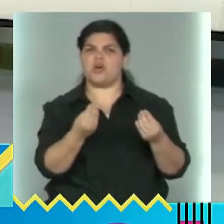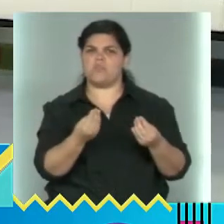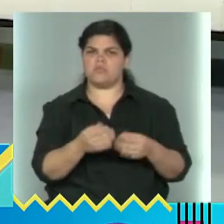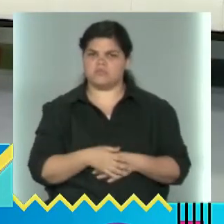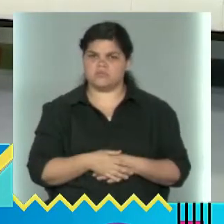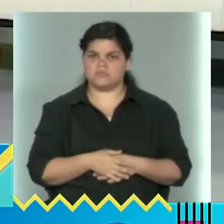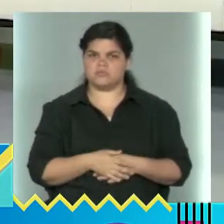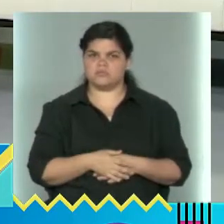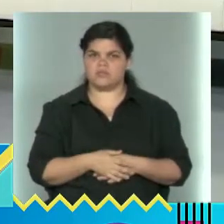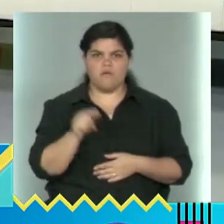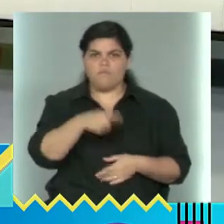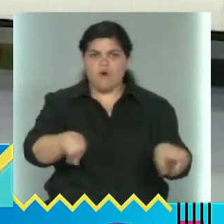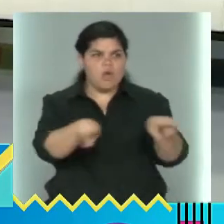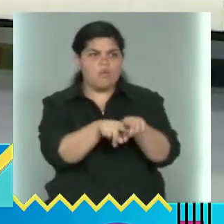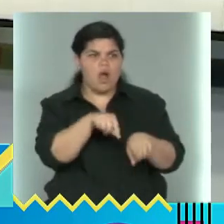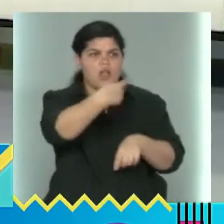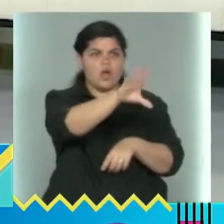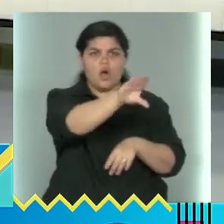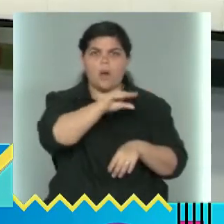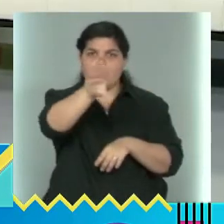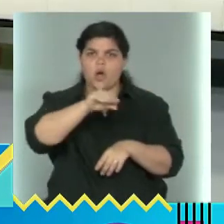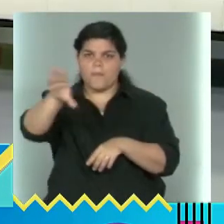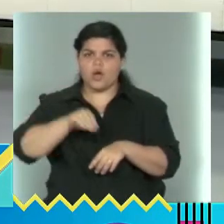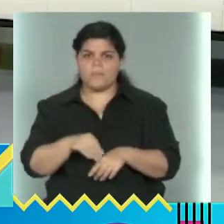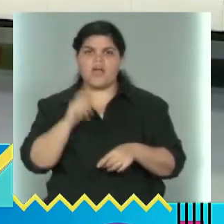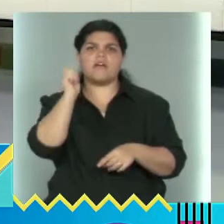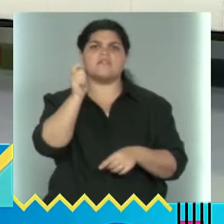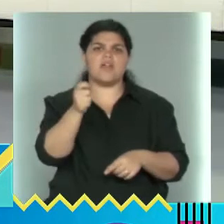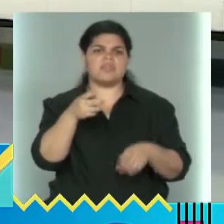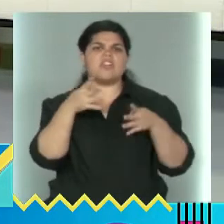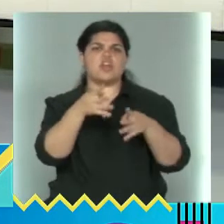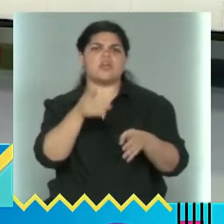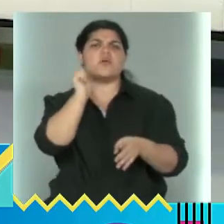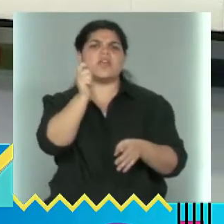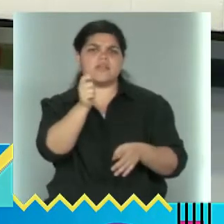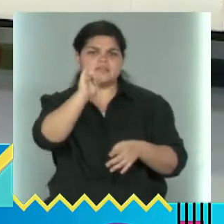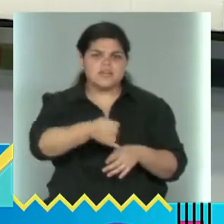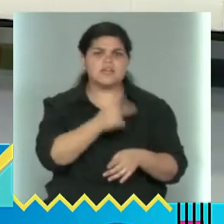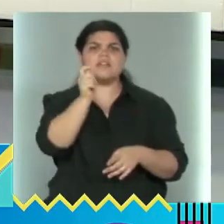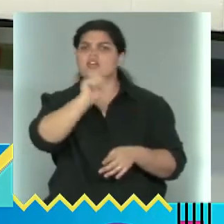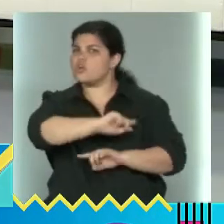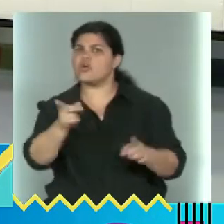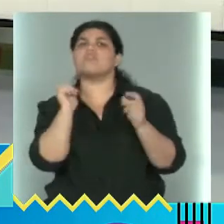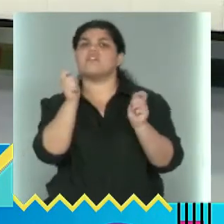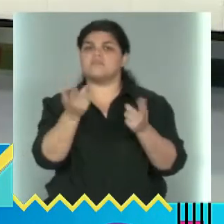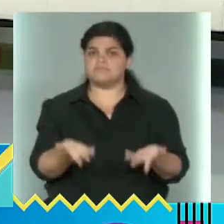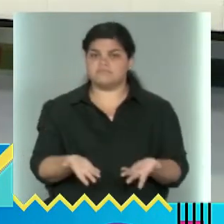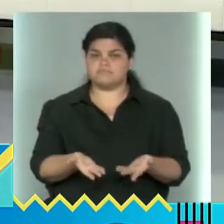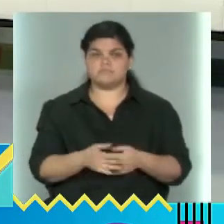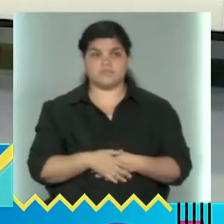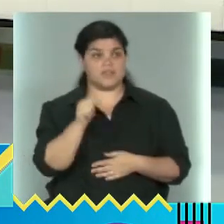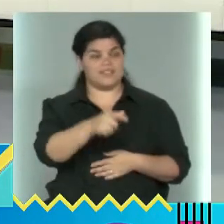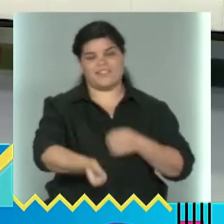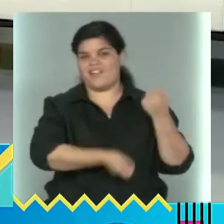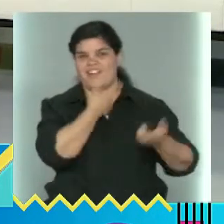terrorismo? Claro. Si haces lo mismo que ellos, es como, ¿cuál sería la lucha contra el terrorismo? Sí. Claro, es muy gracioso, es muy cómico